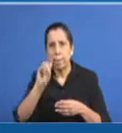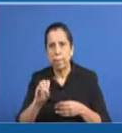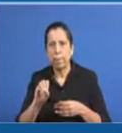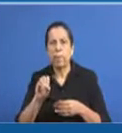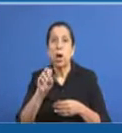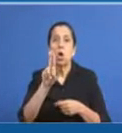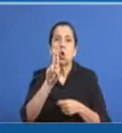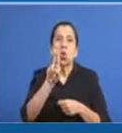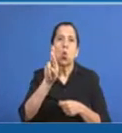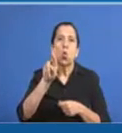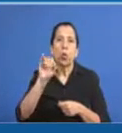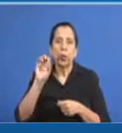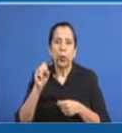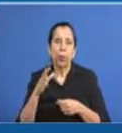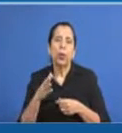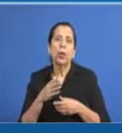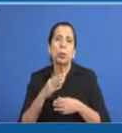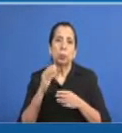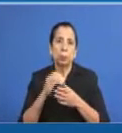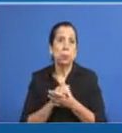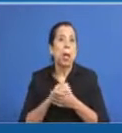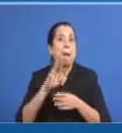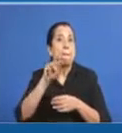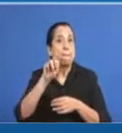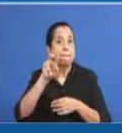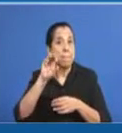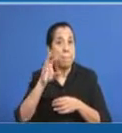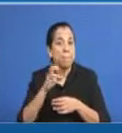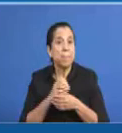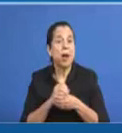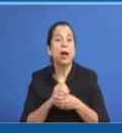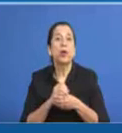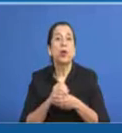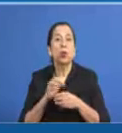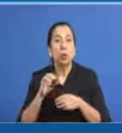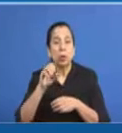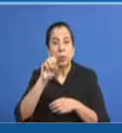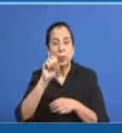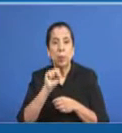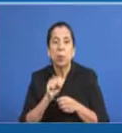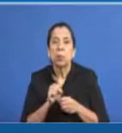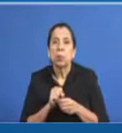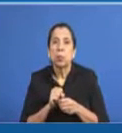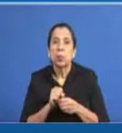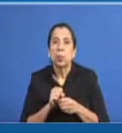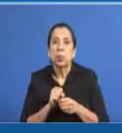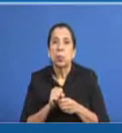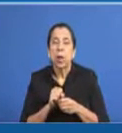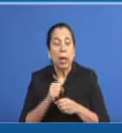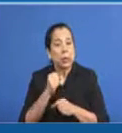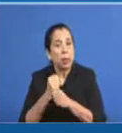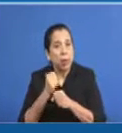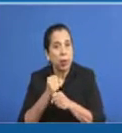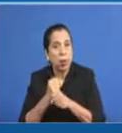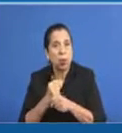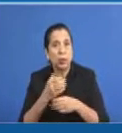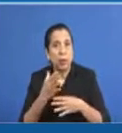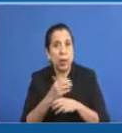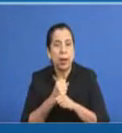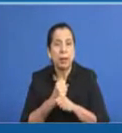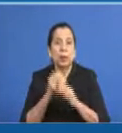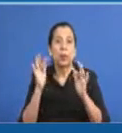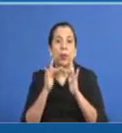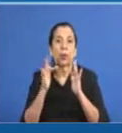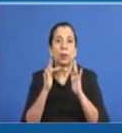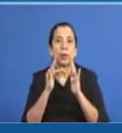redes sociales como Mario Serpentario. Él realiza constantemente publicaciones de la labor que realiza y ahí mismo también lo pueden